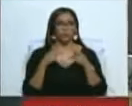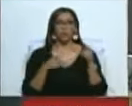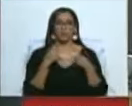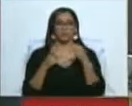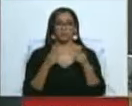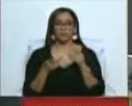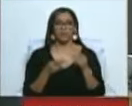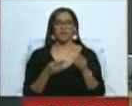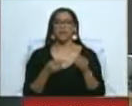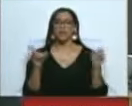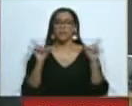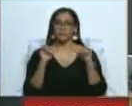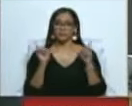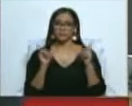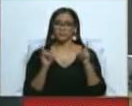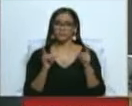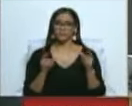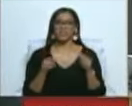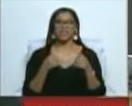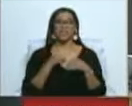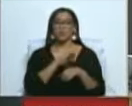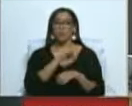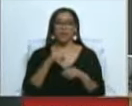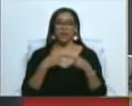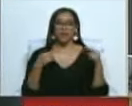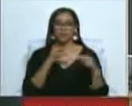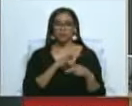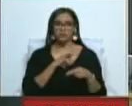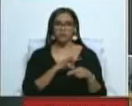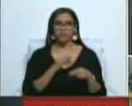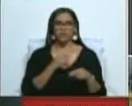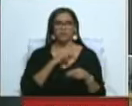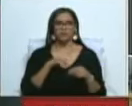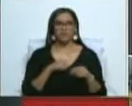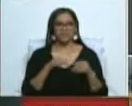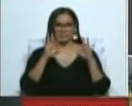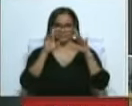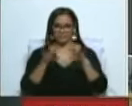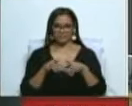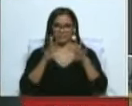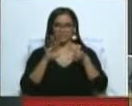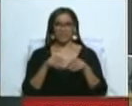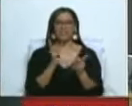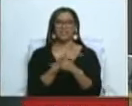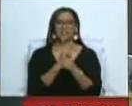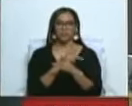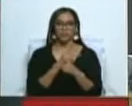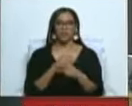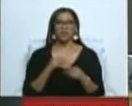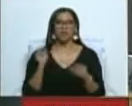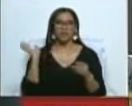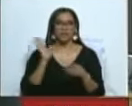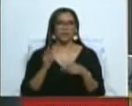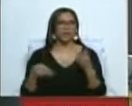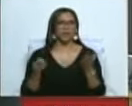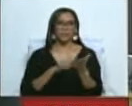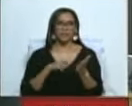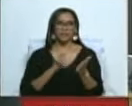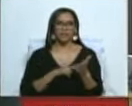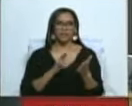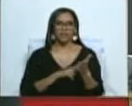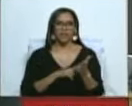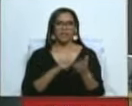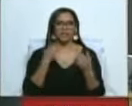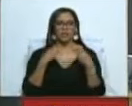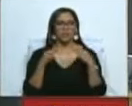produciendo contenido. Igual es en las redes. Cuando nosotros comienzan a descargarnos, que te abre TikTok y comienza a ver una cosa que va repetida, es que ahí viene un